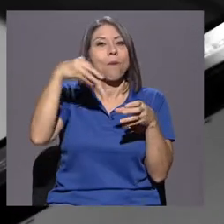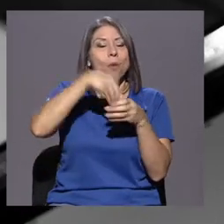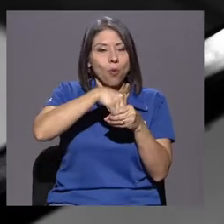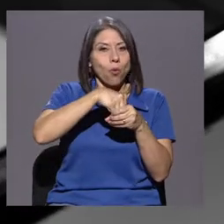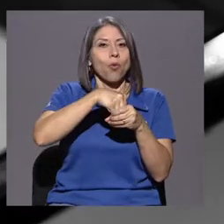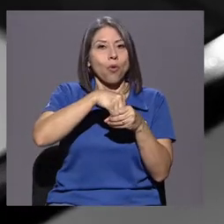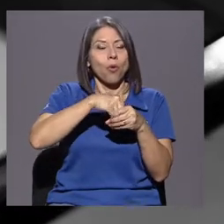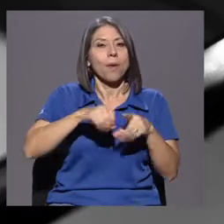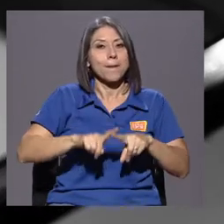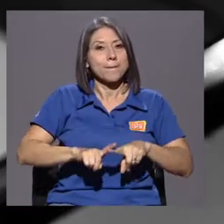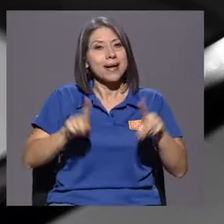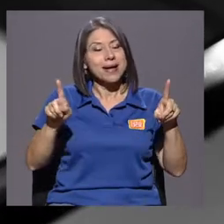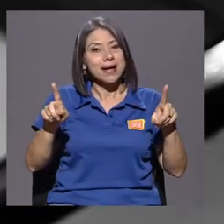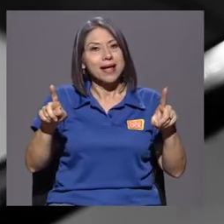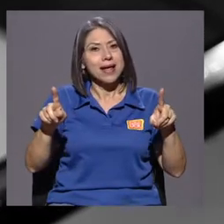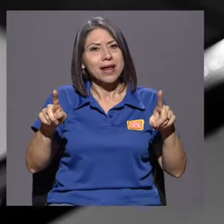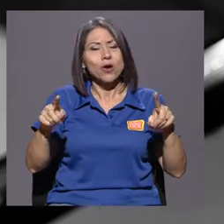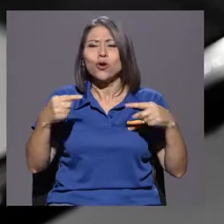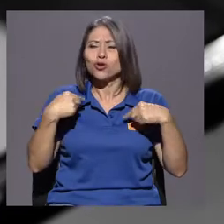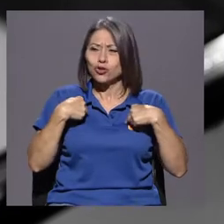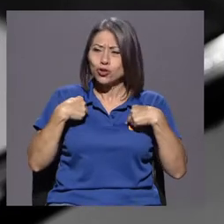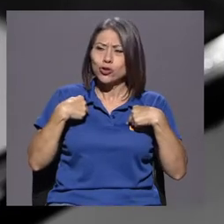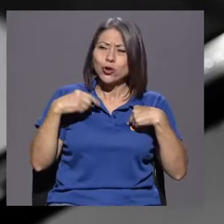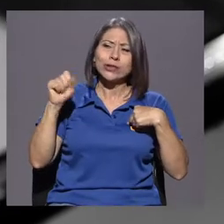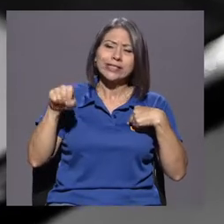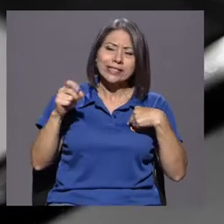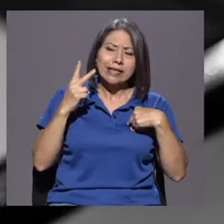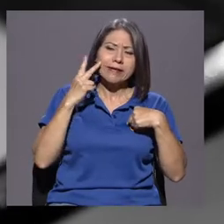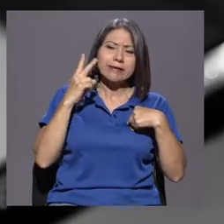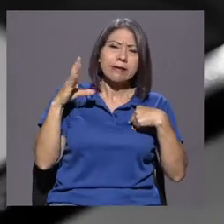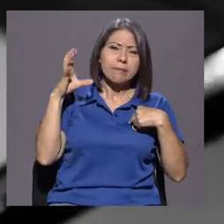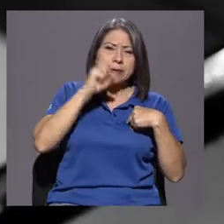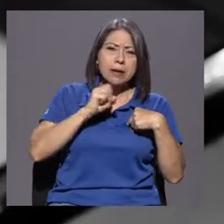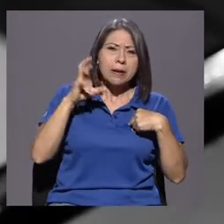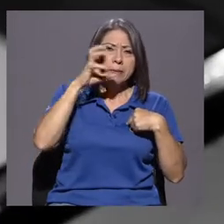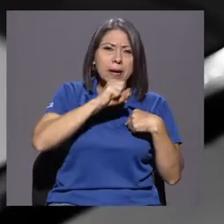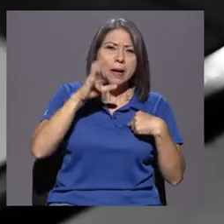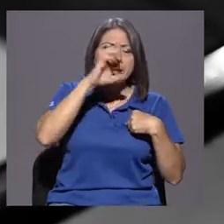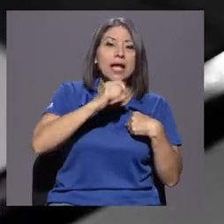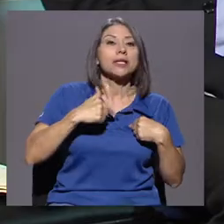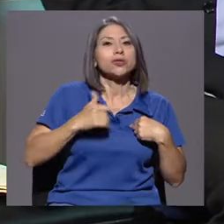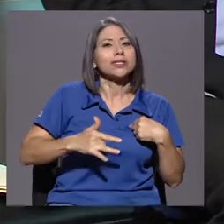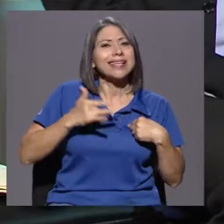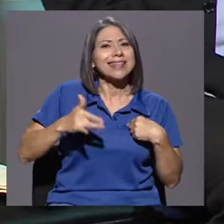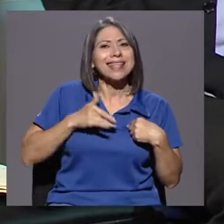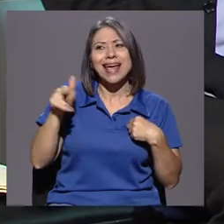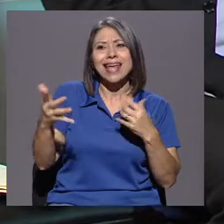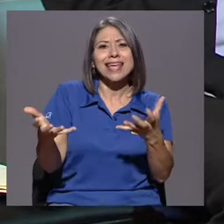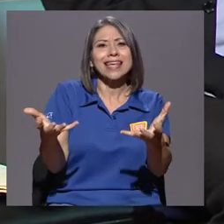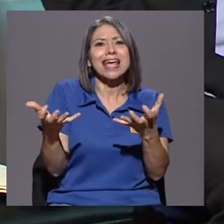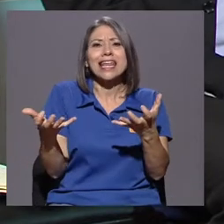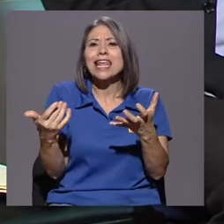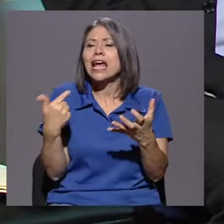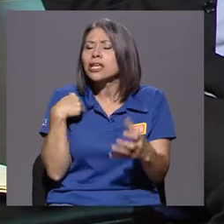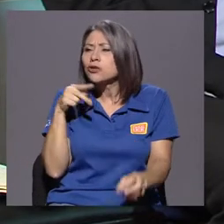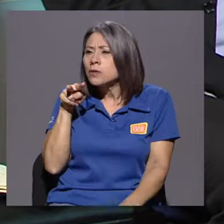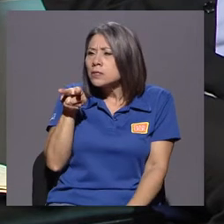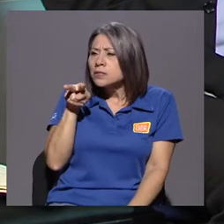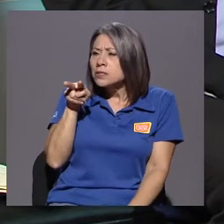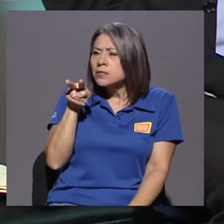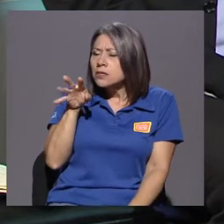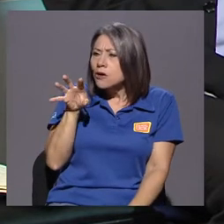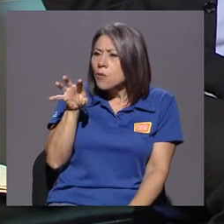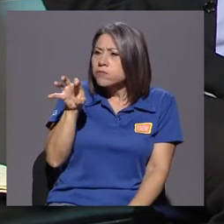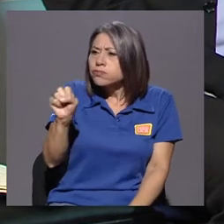pero primero a mí sí me dio si me envío signos yo sentía que ella quería como que yo la descodificada era